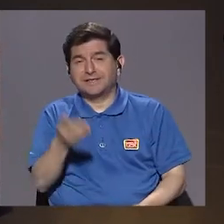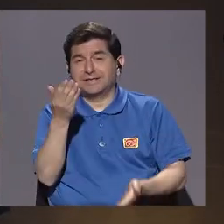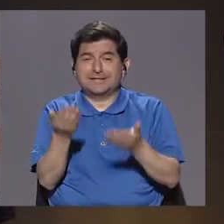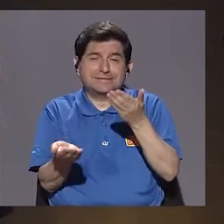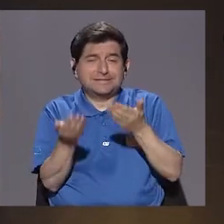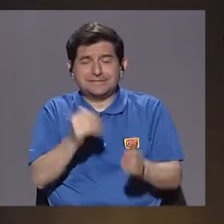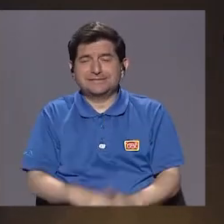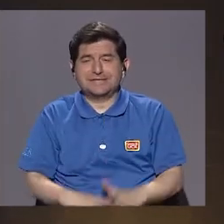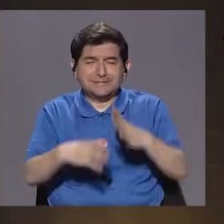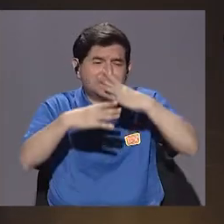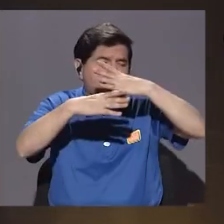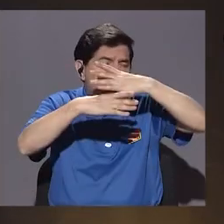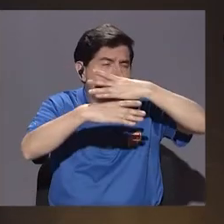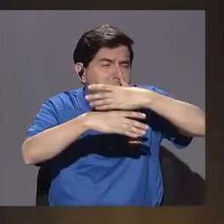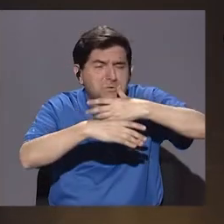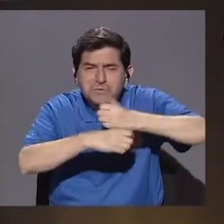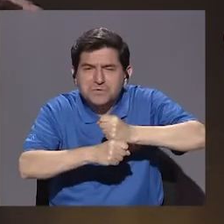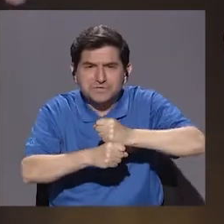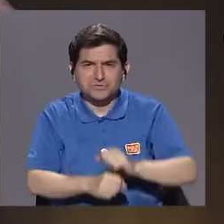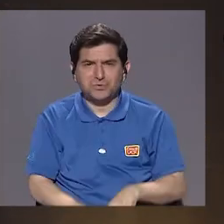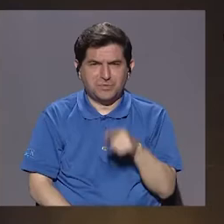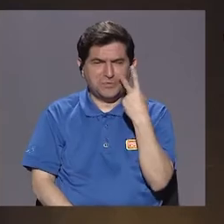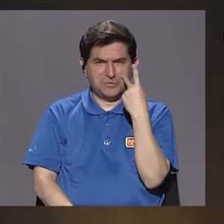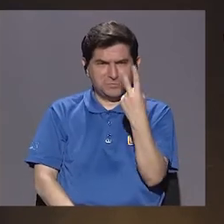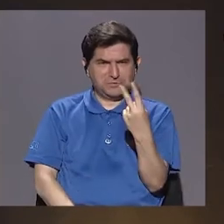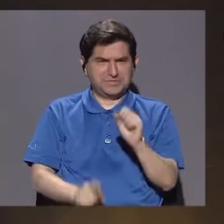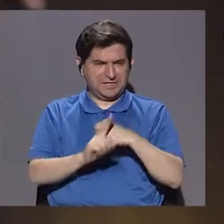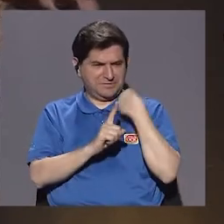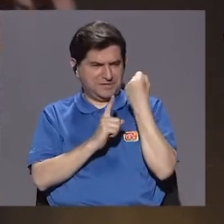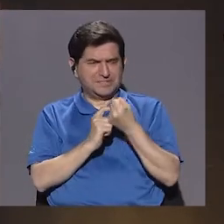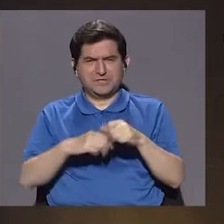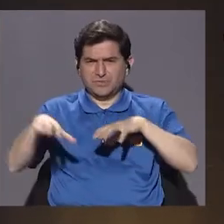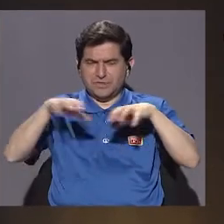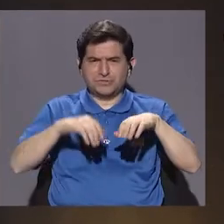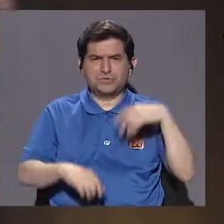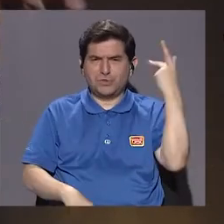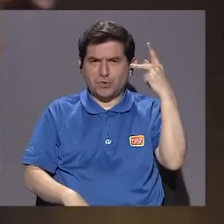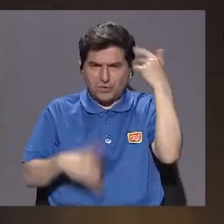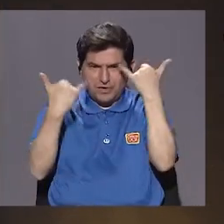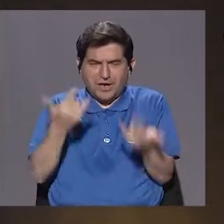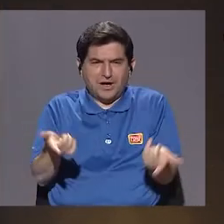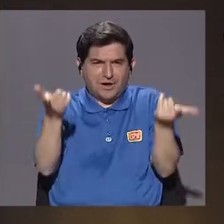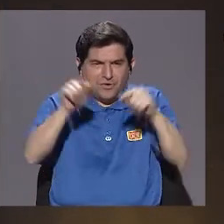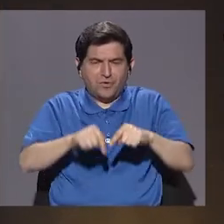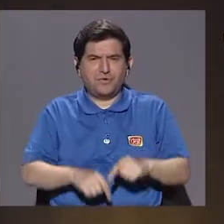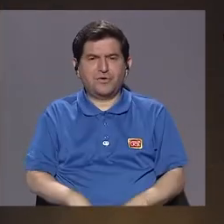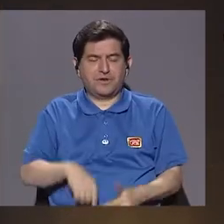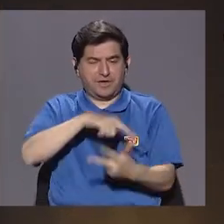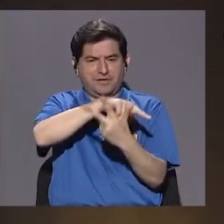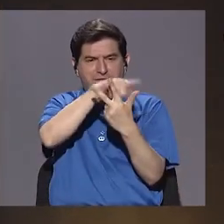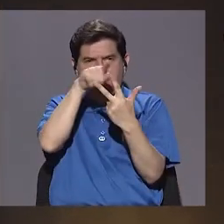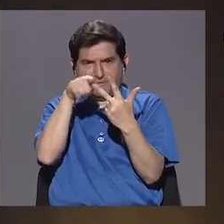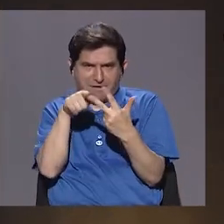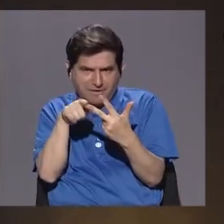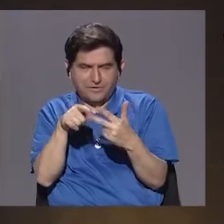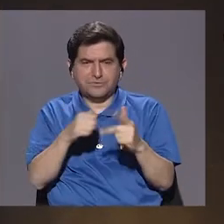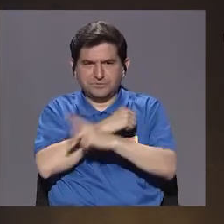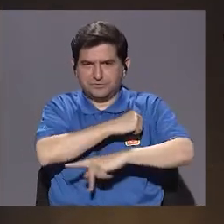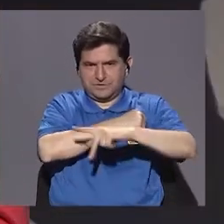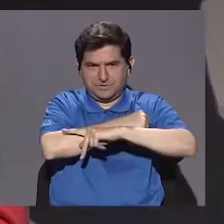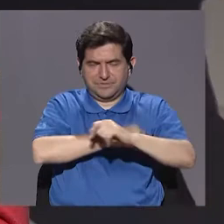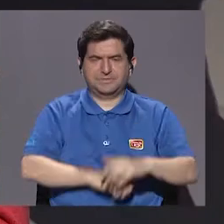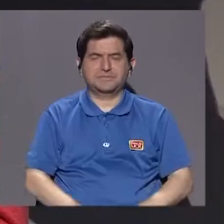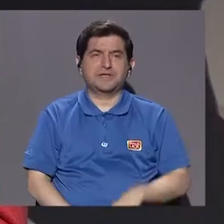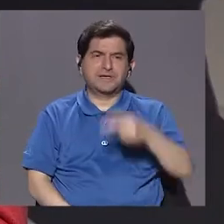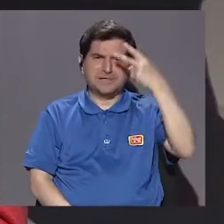resumen cómo está viendo usted estos movimientos políticos que están sucediendo de estas tres naciones hermanas